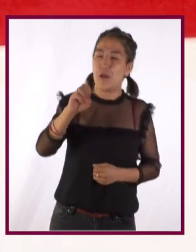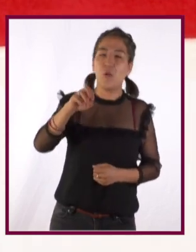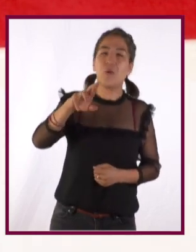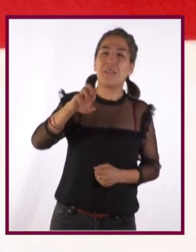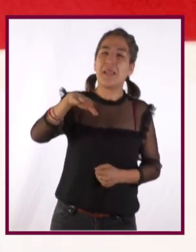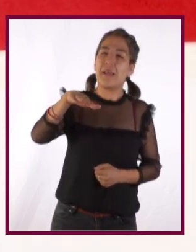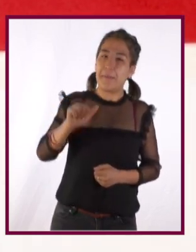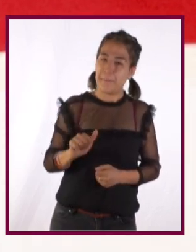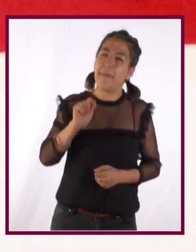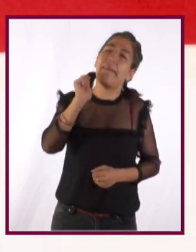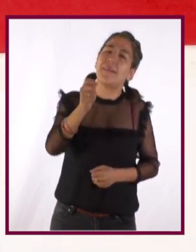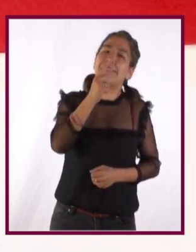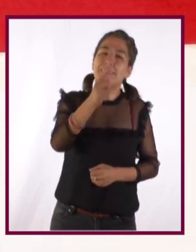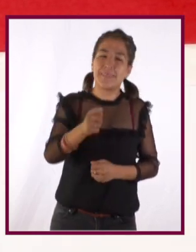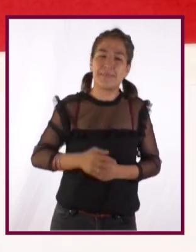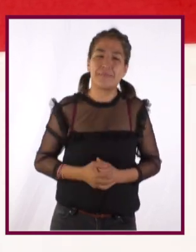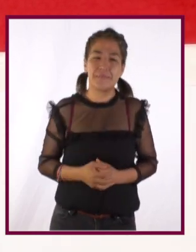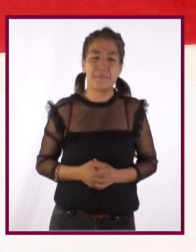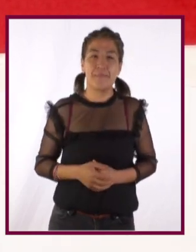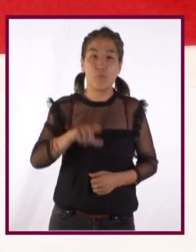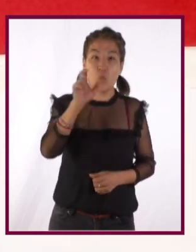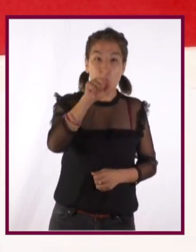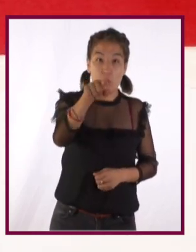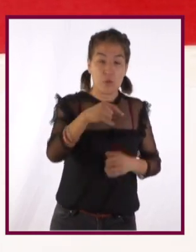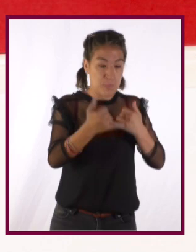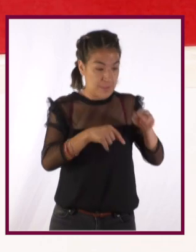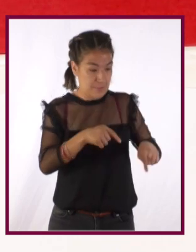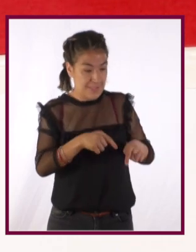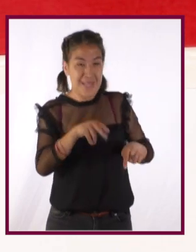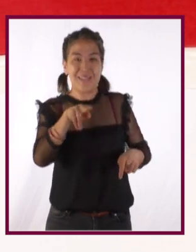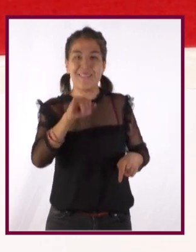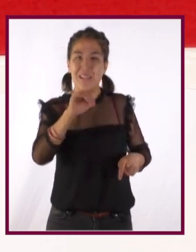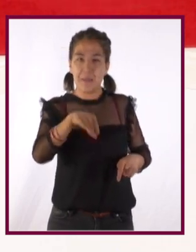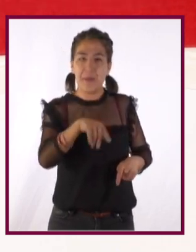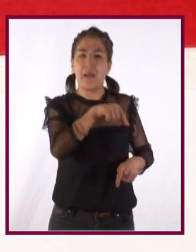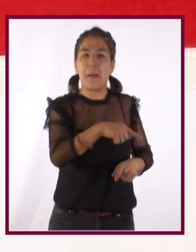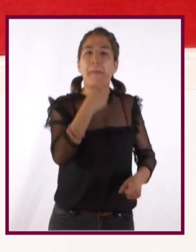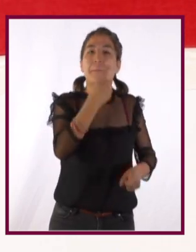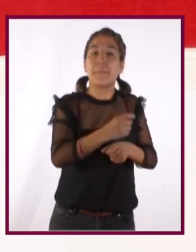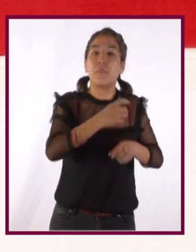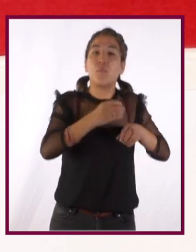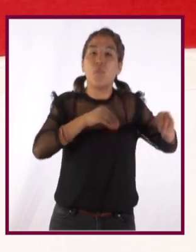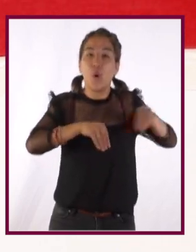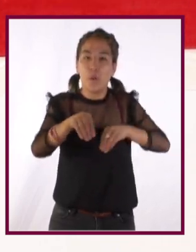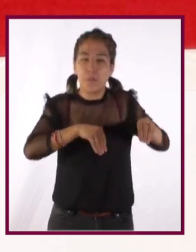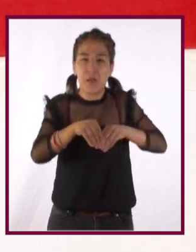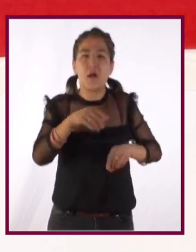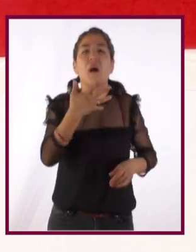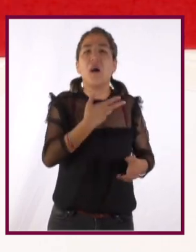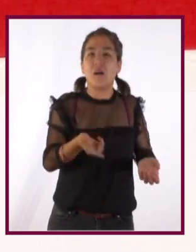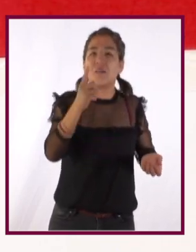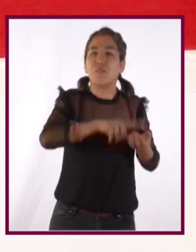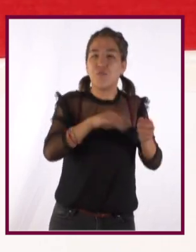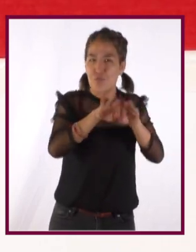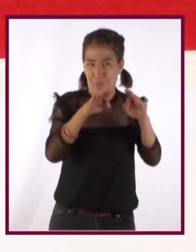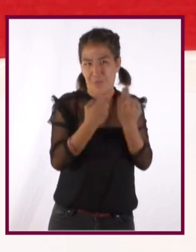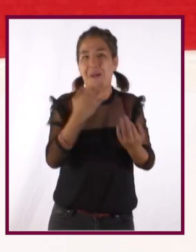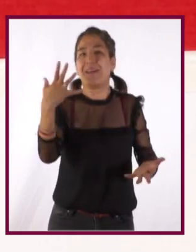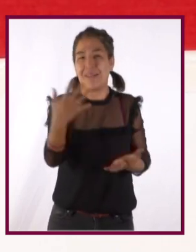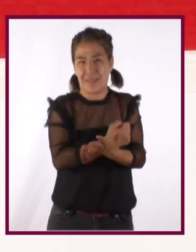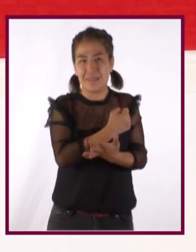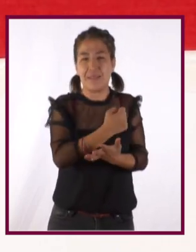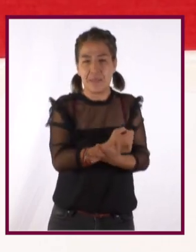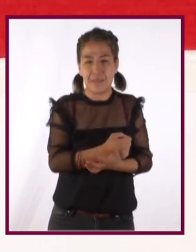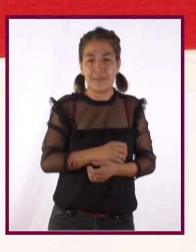teorema. El teorema dice lo siguiente: en una partida de NIM, el jugador que hace el primer movimiento tiene una